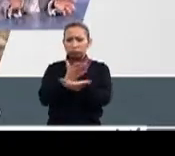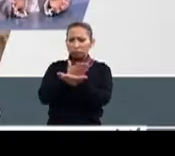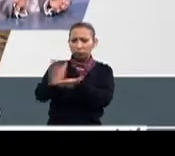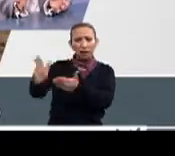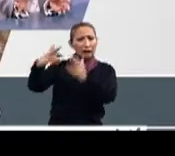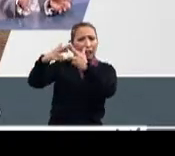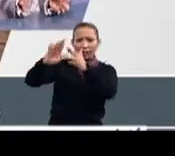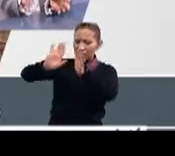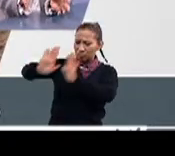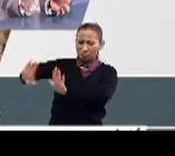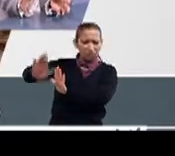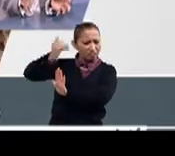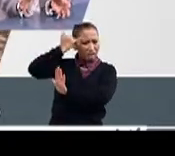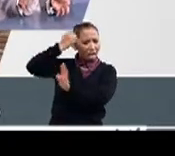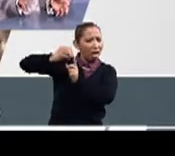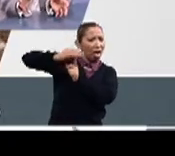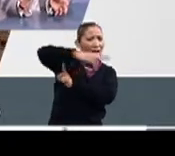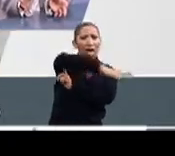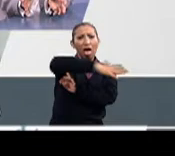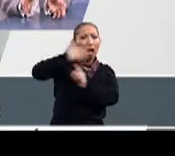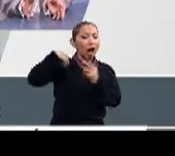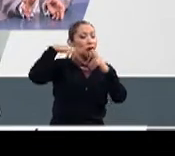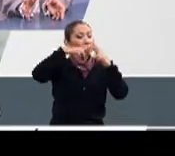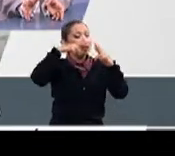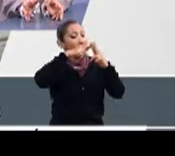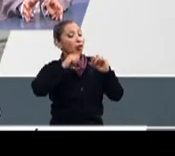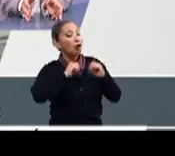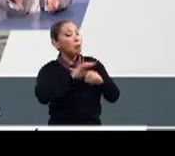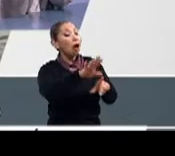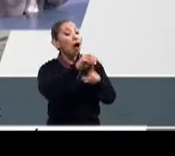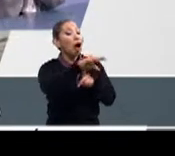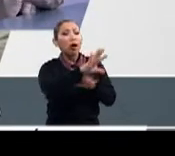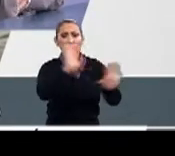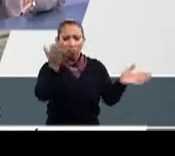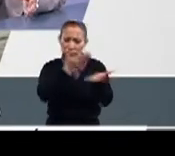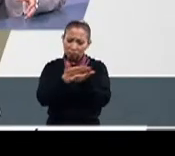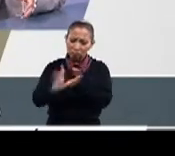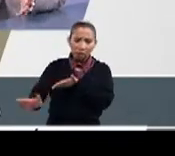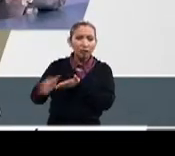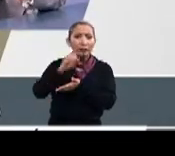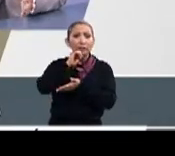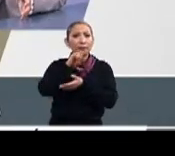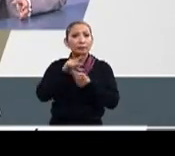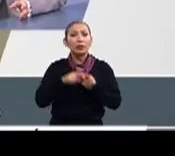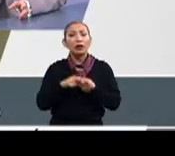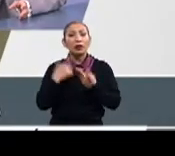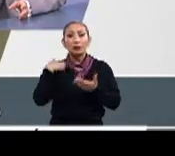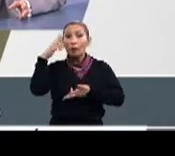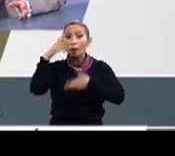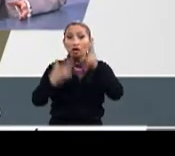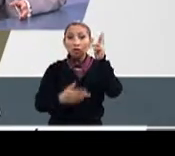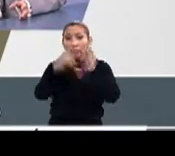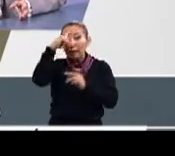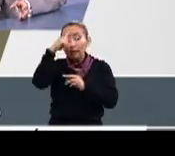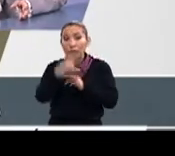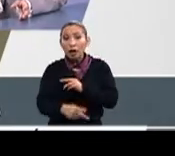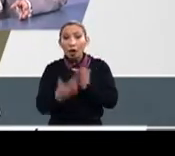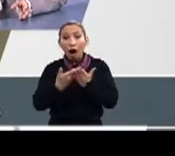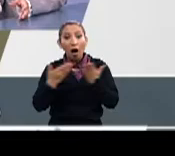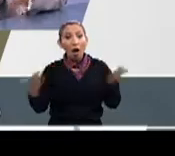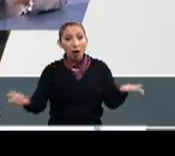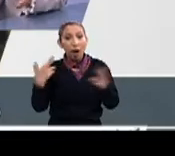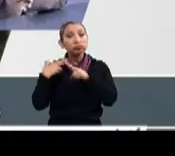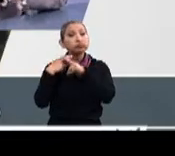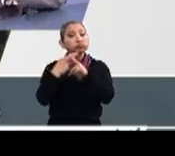Alejado del influjo de la institución eclesiástica, como finalmente una revolución mexicana que hoy